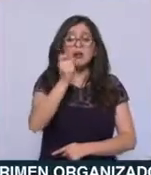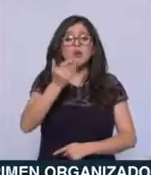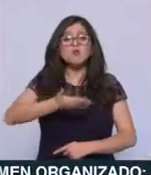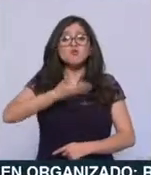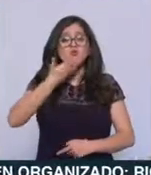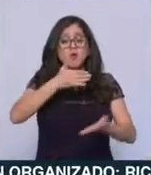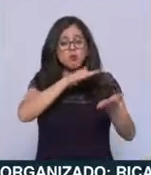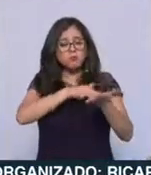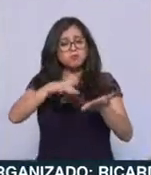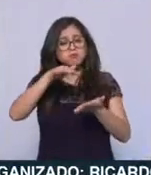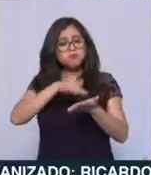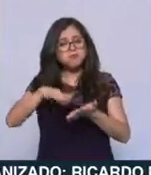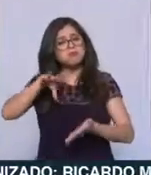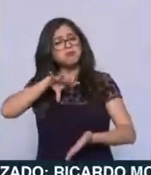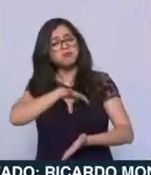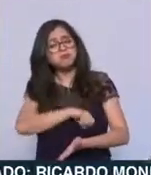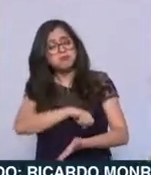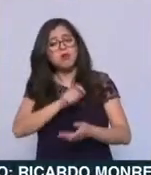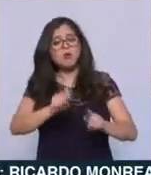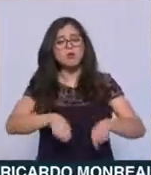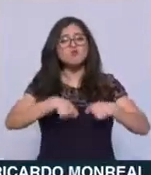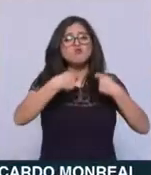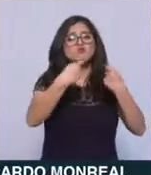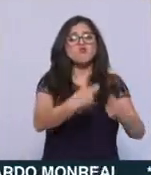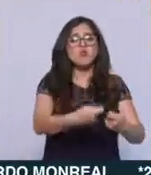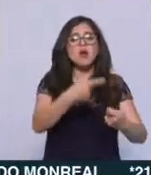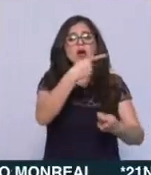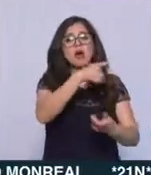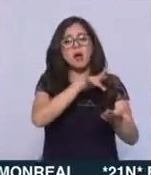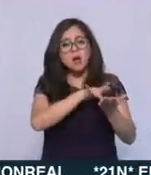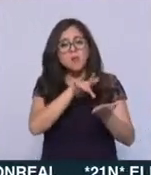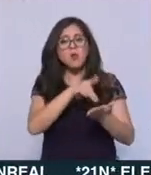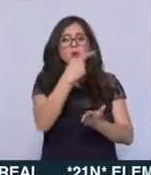con regularidad recibieron estímulos en el hogar o